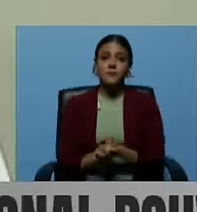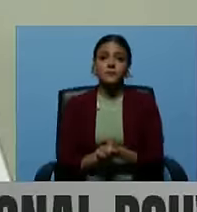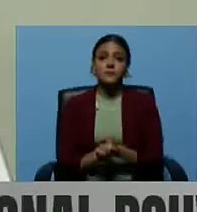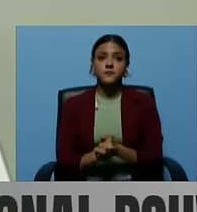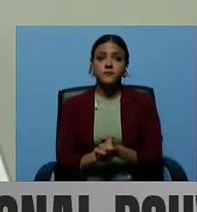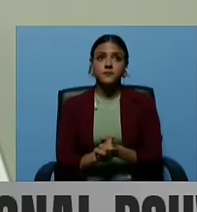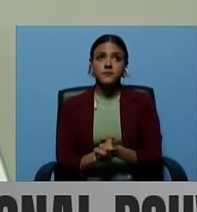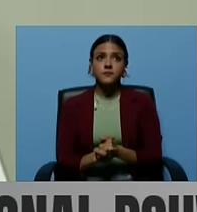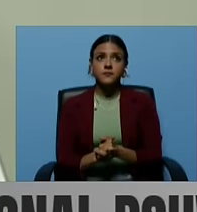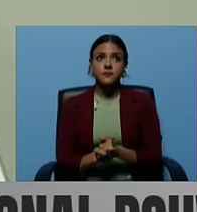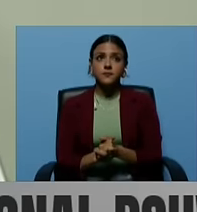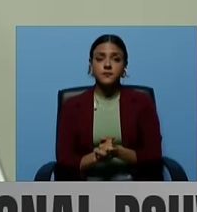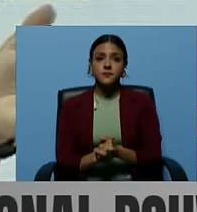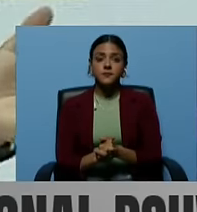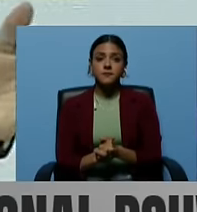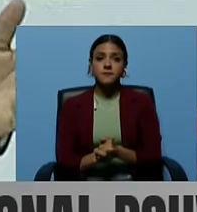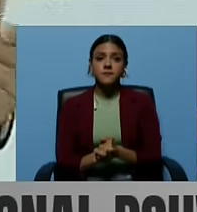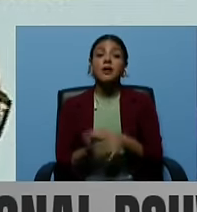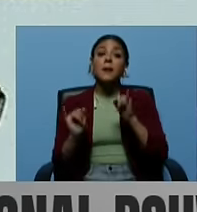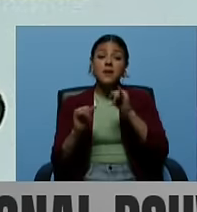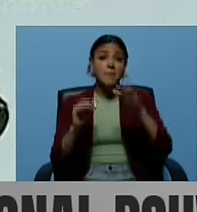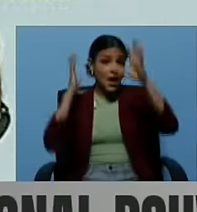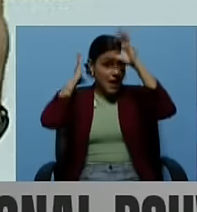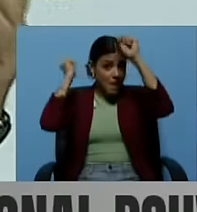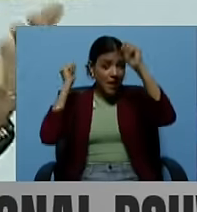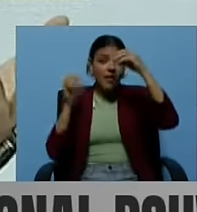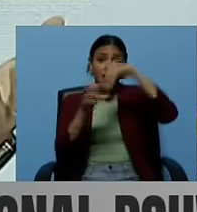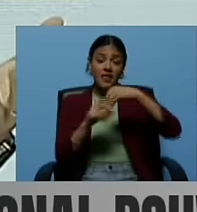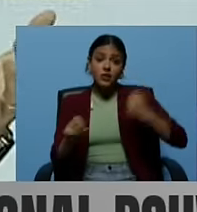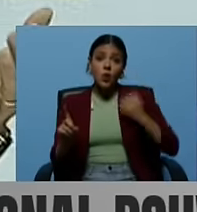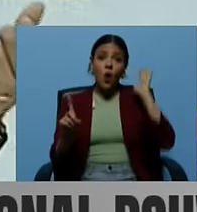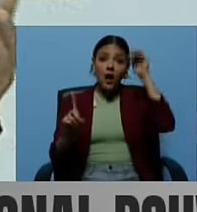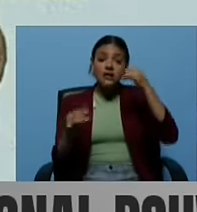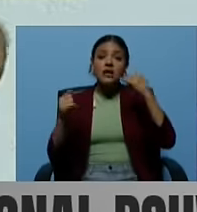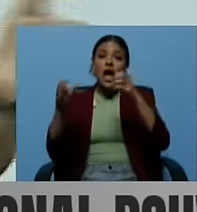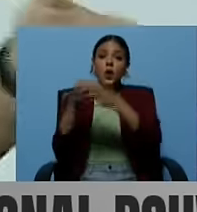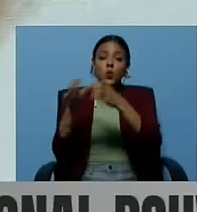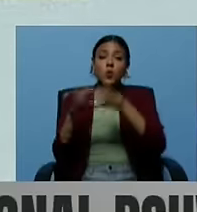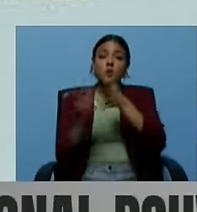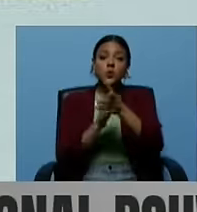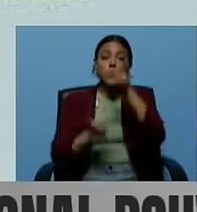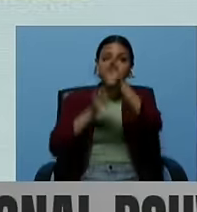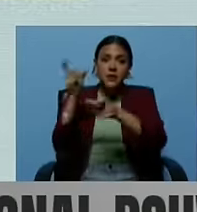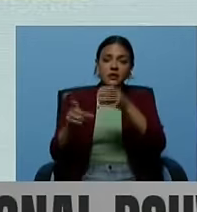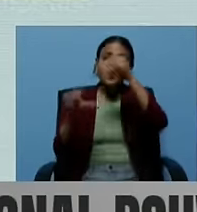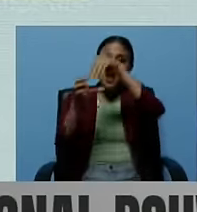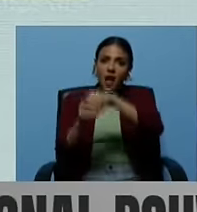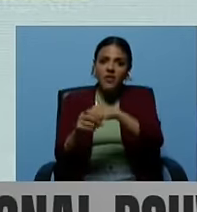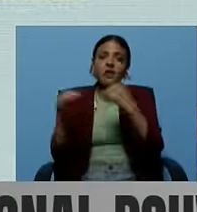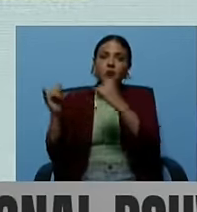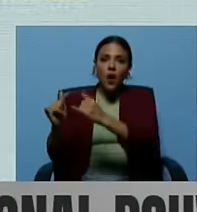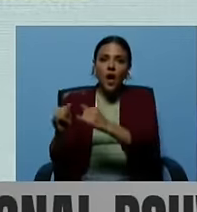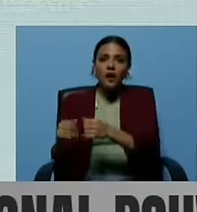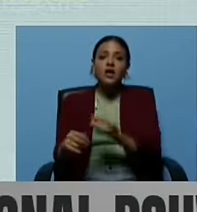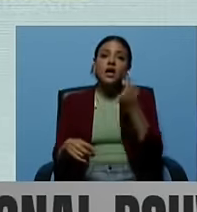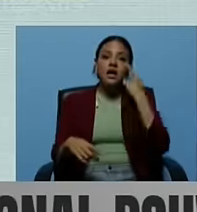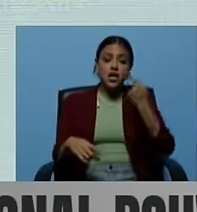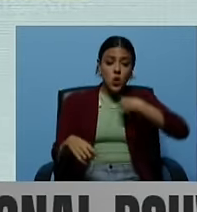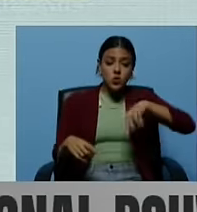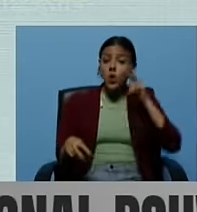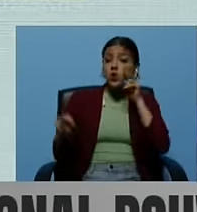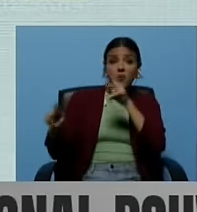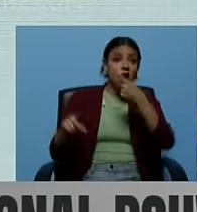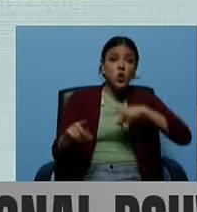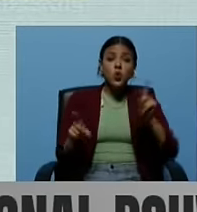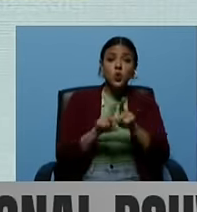Ilén, es que en la embajada argentina hay un grupo de ciudadanos que están ahí. Nosotros nos lo metimos, ellos se fueron para allá.